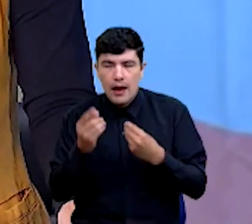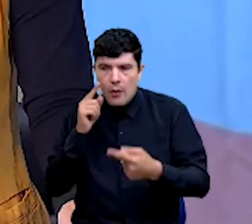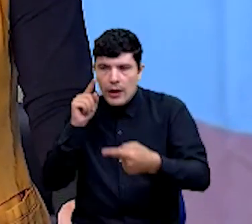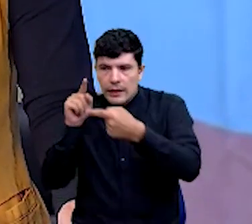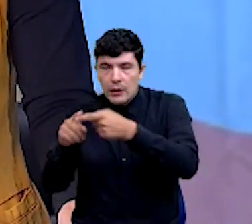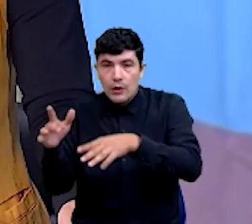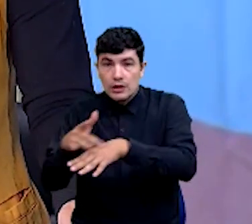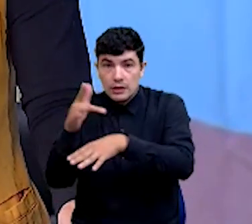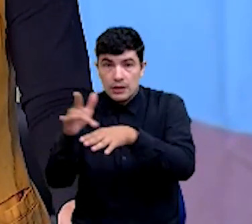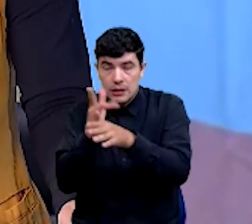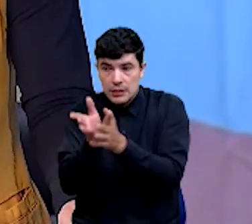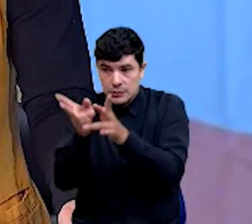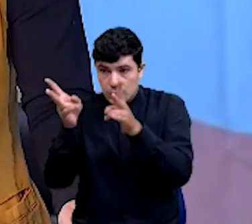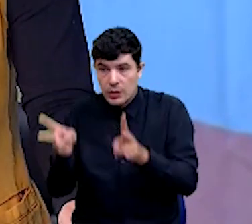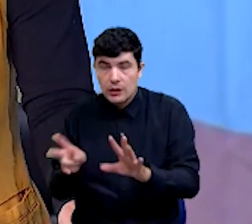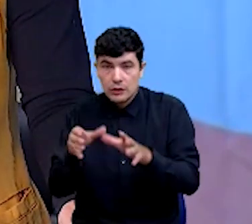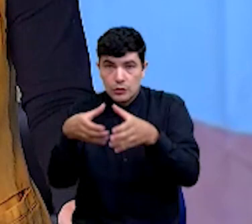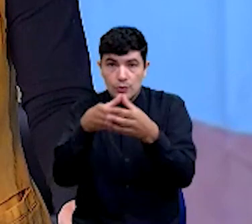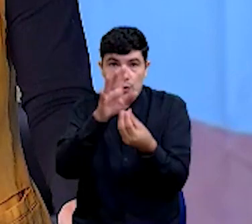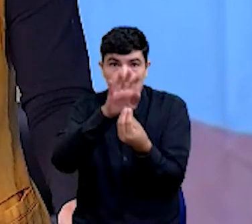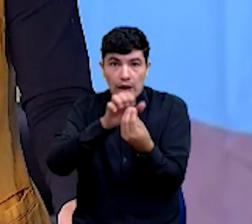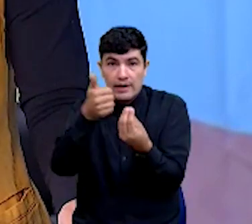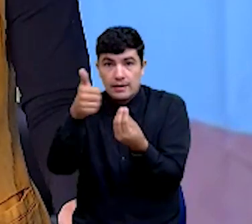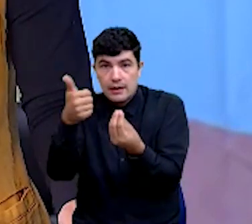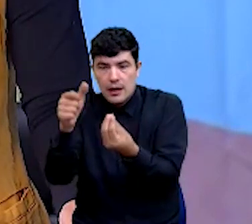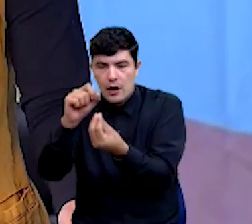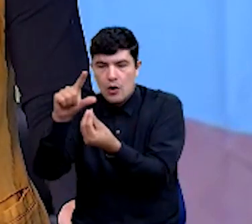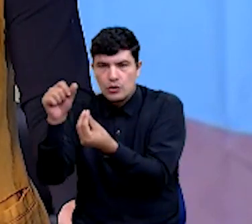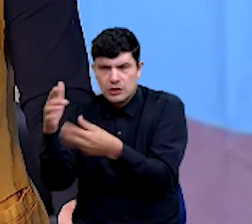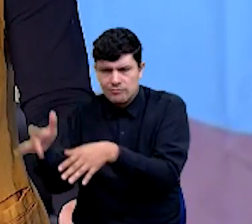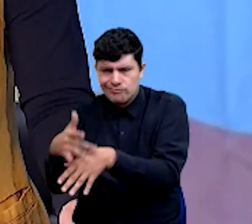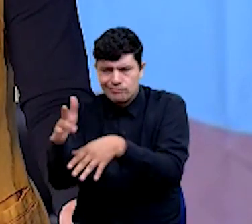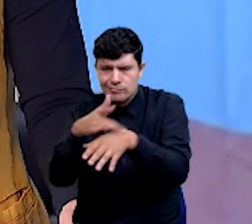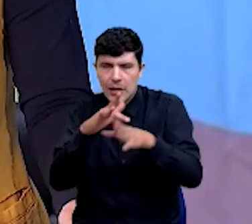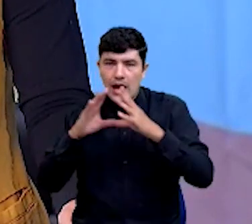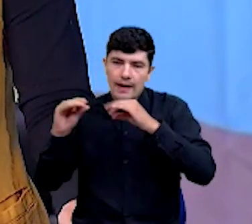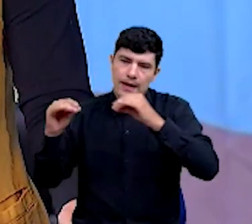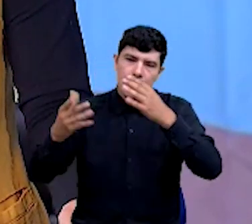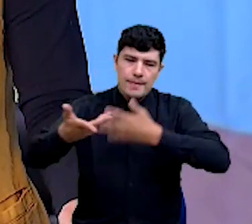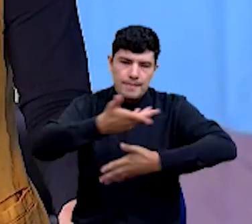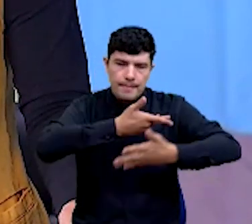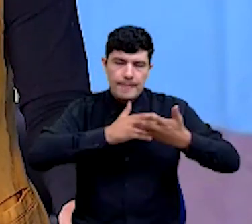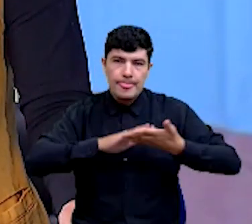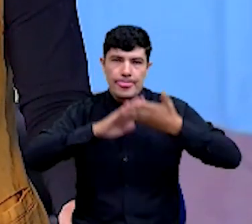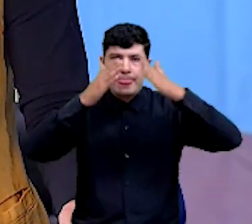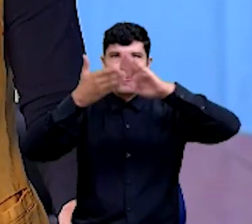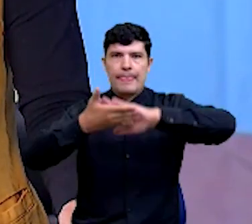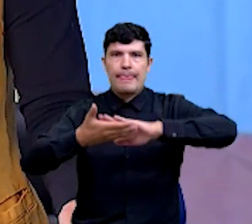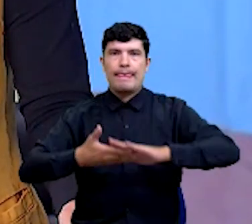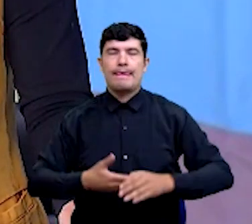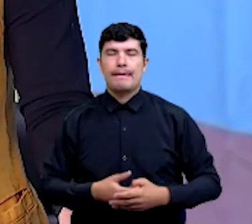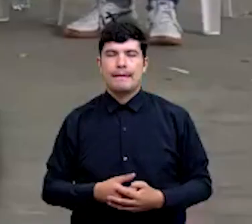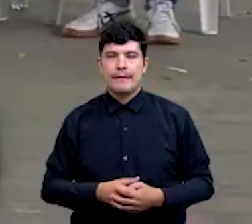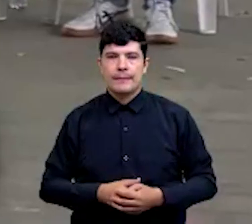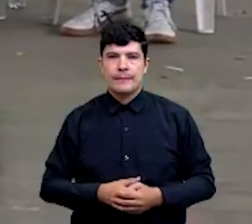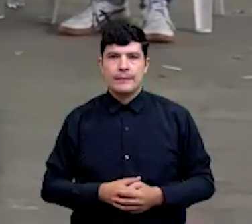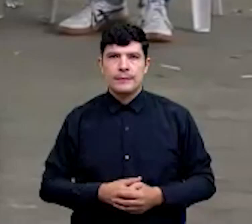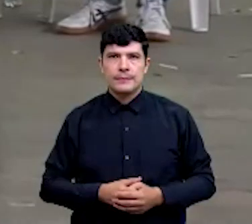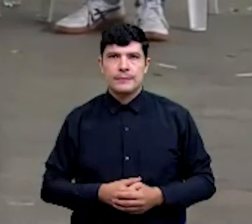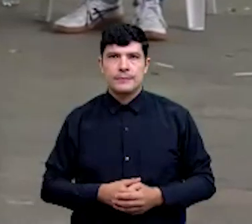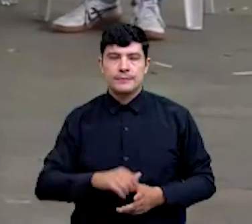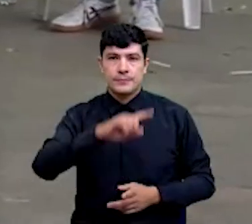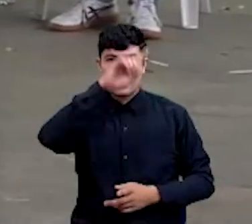sensibilizar a los jóvenes de los grados noveno, décimo y once, hablando de paz en el marco del conflicto armado.